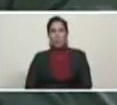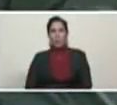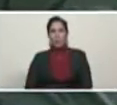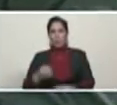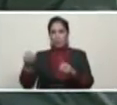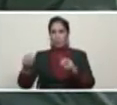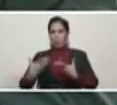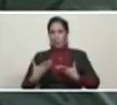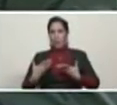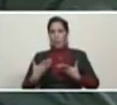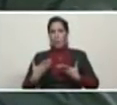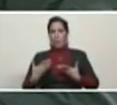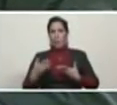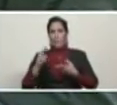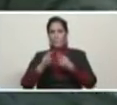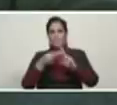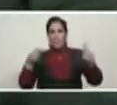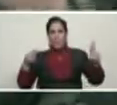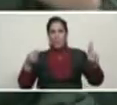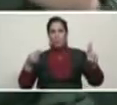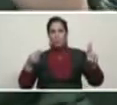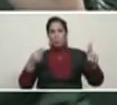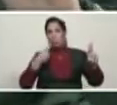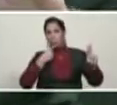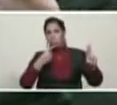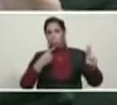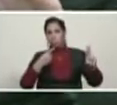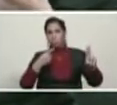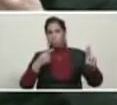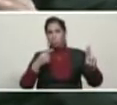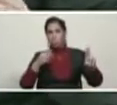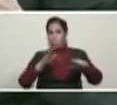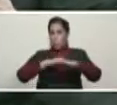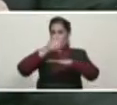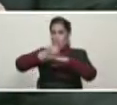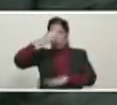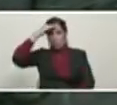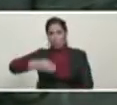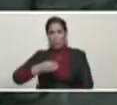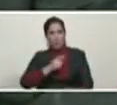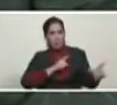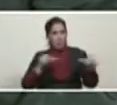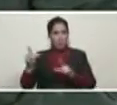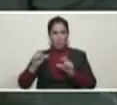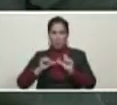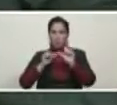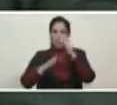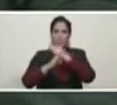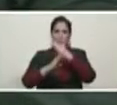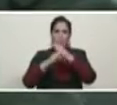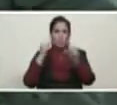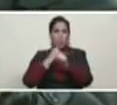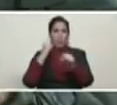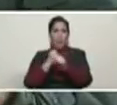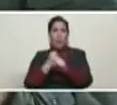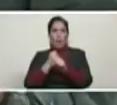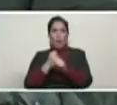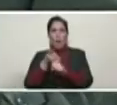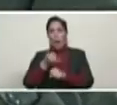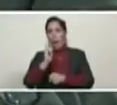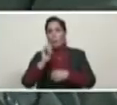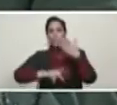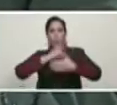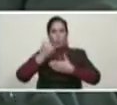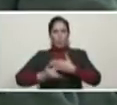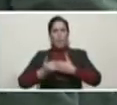nosotros nos merecemos. Así que mi comandante en jefe, estamos listos para seguir trabajando, hay proyectos en marcha,